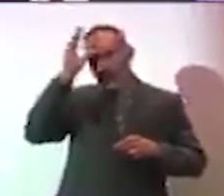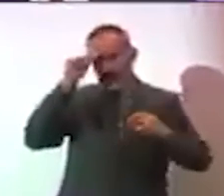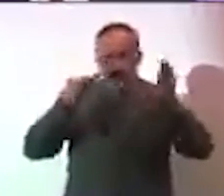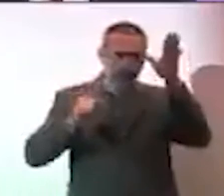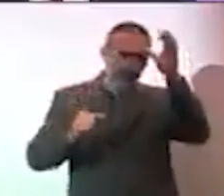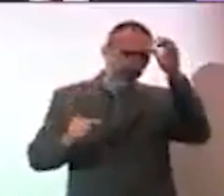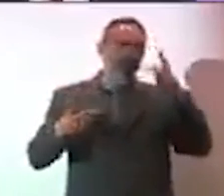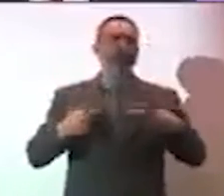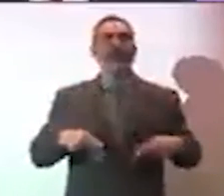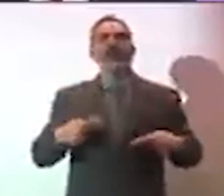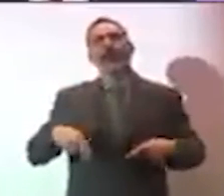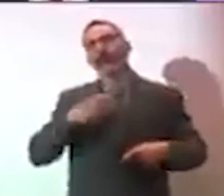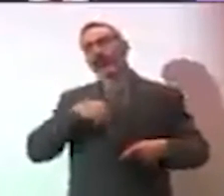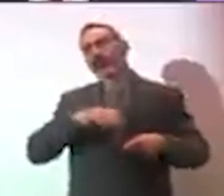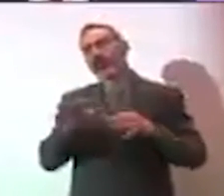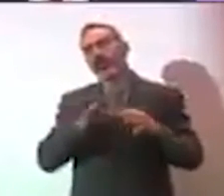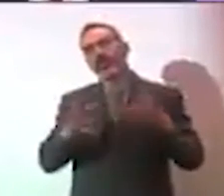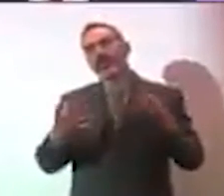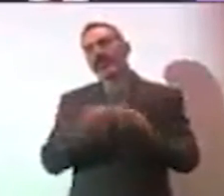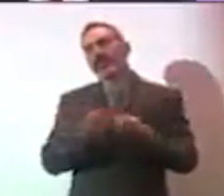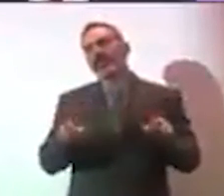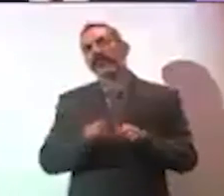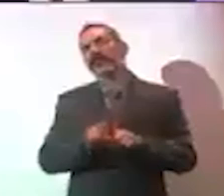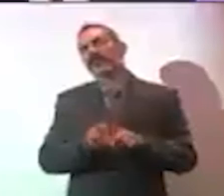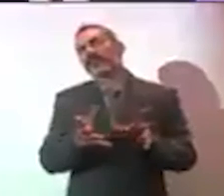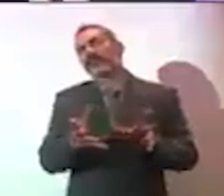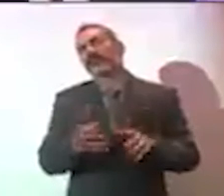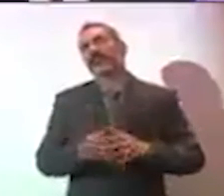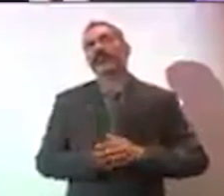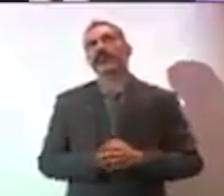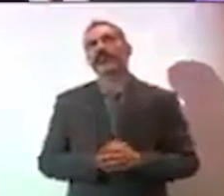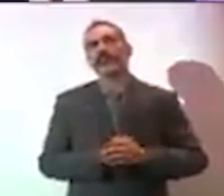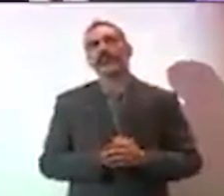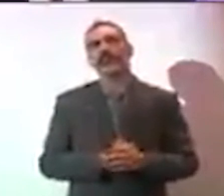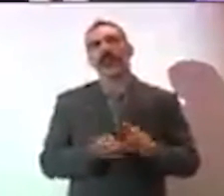audaz como nos aventajamos mucho en el tema del agua potable,